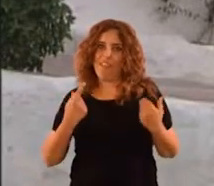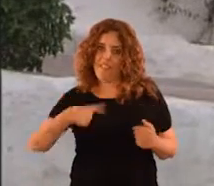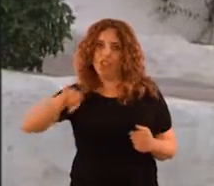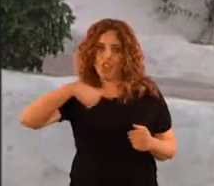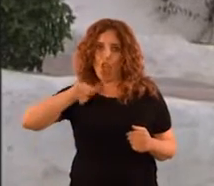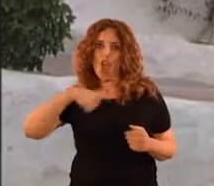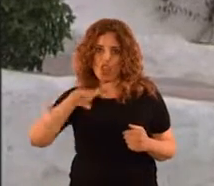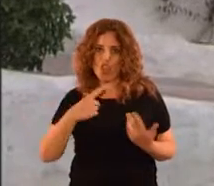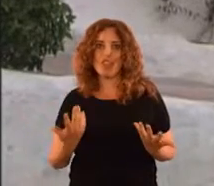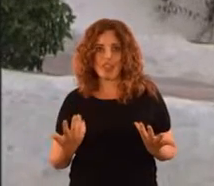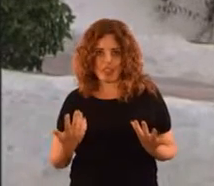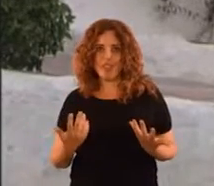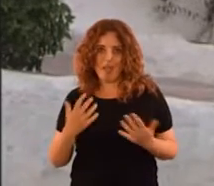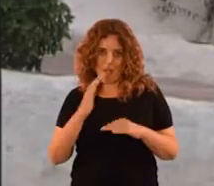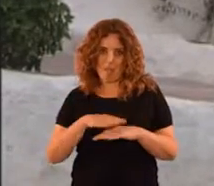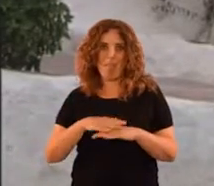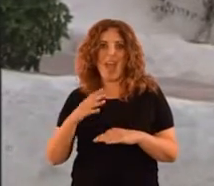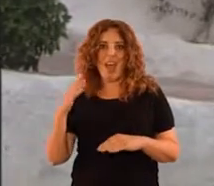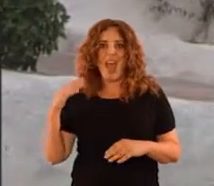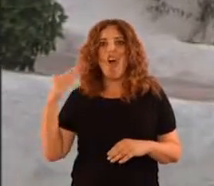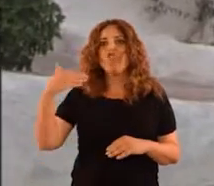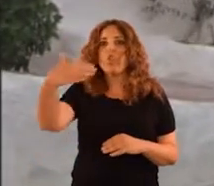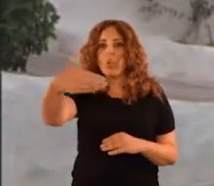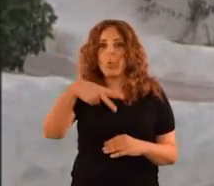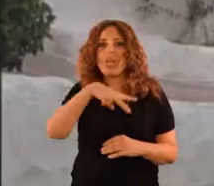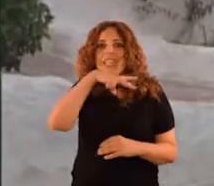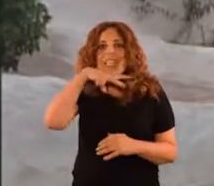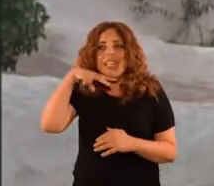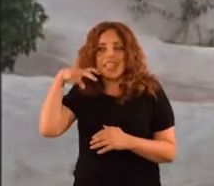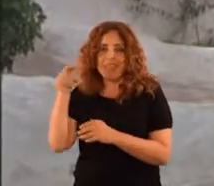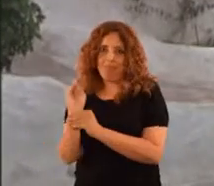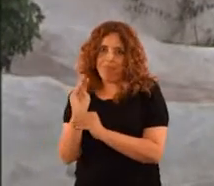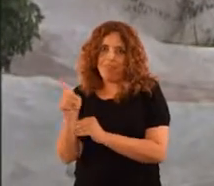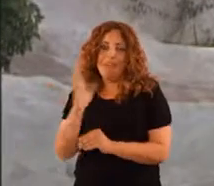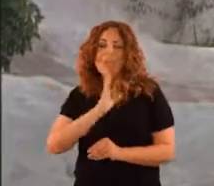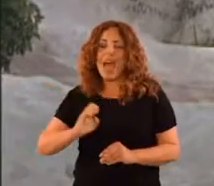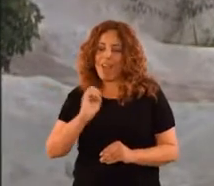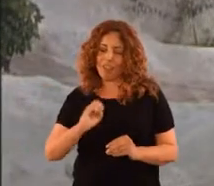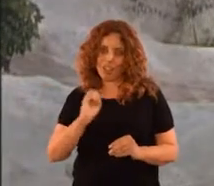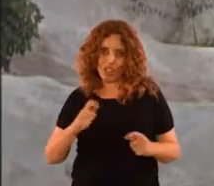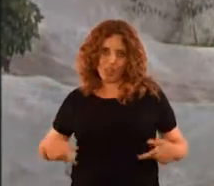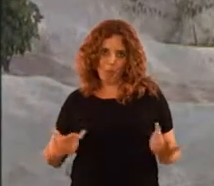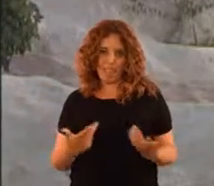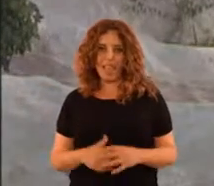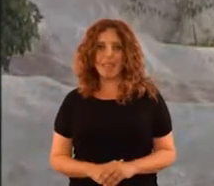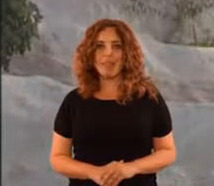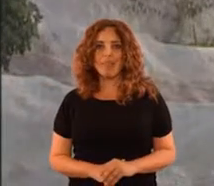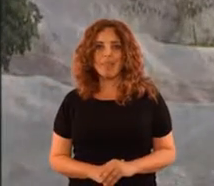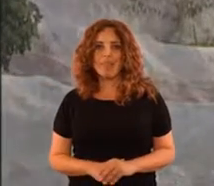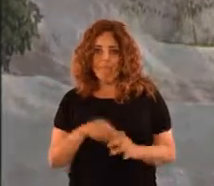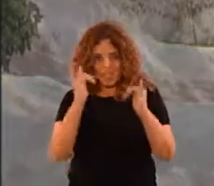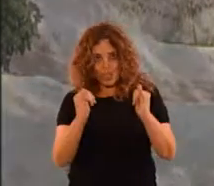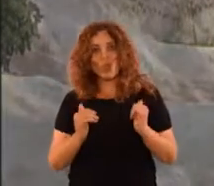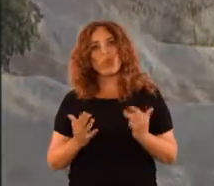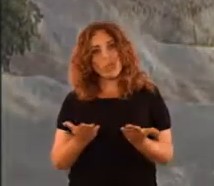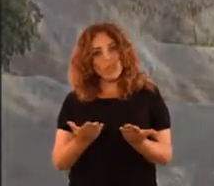Es responsabilidad de todos transmitir intacta a las nuevas generaciones esta maravilla que la naturaleza nos ha